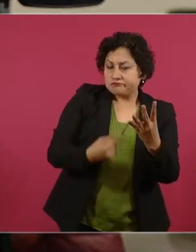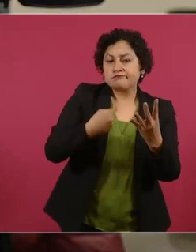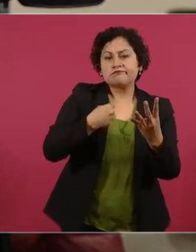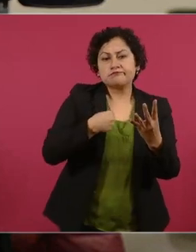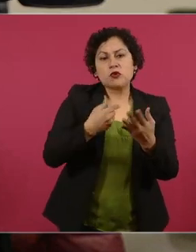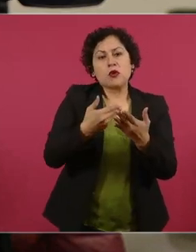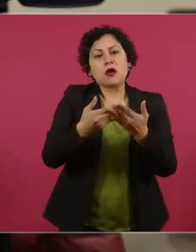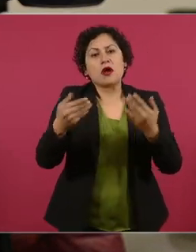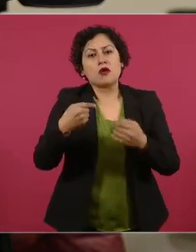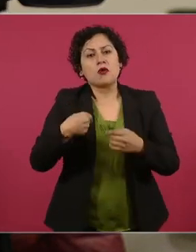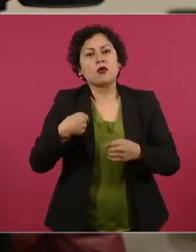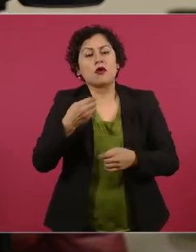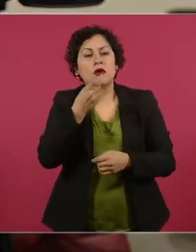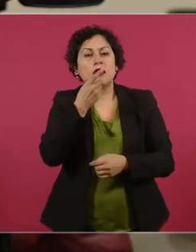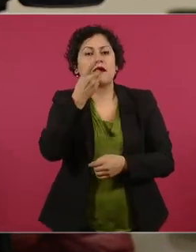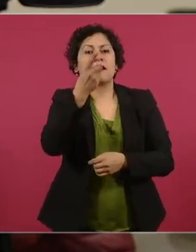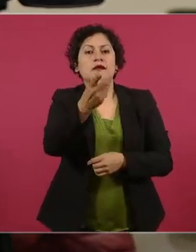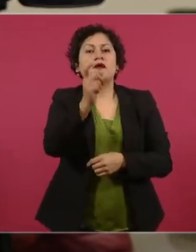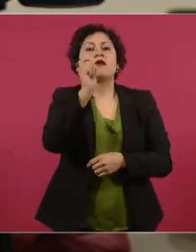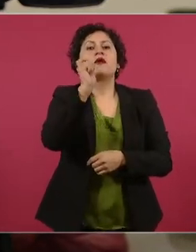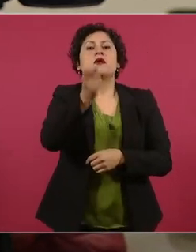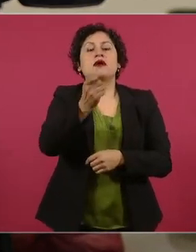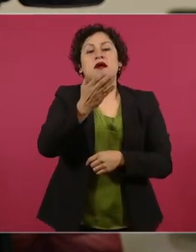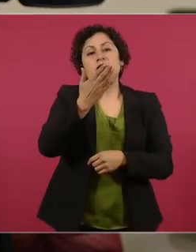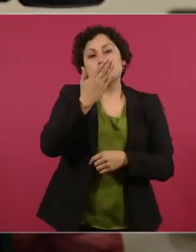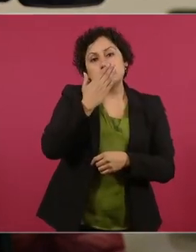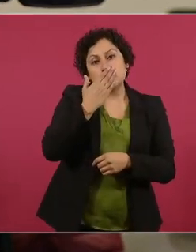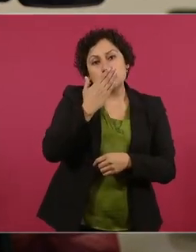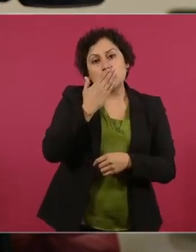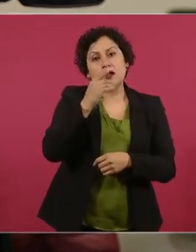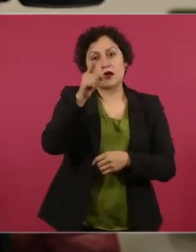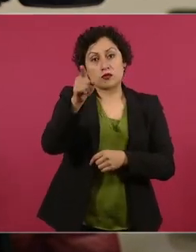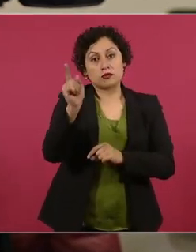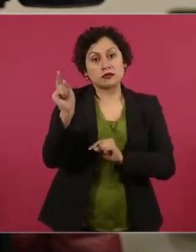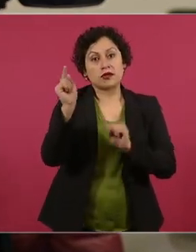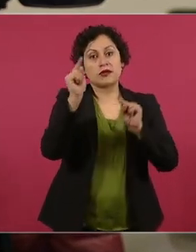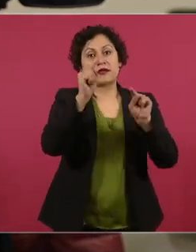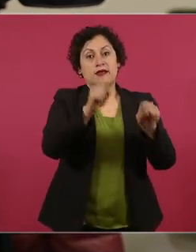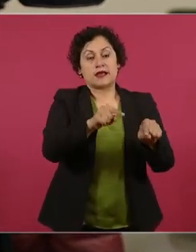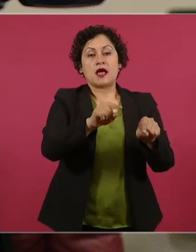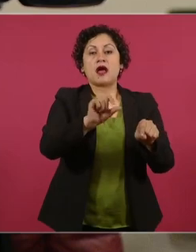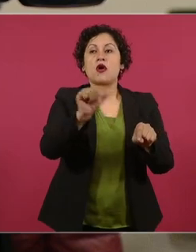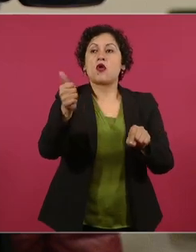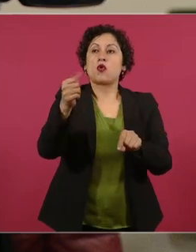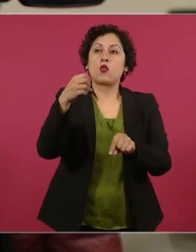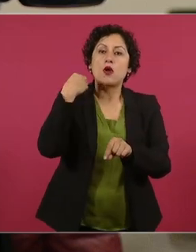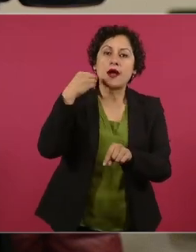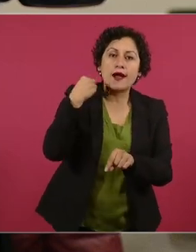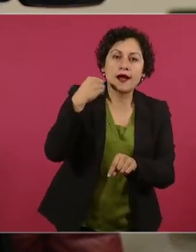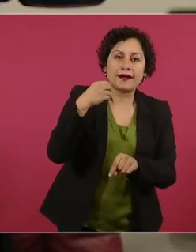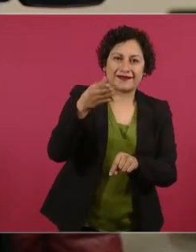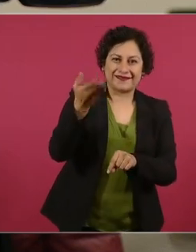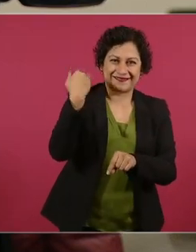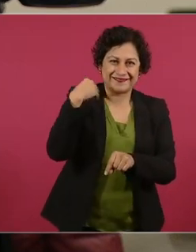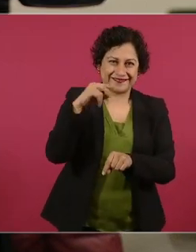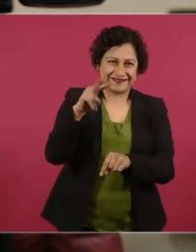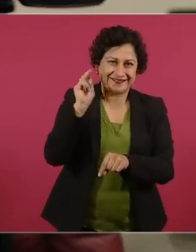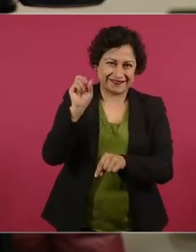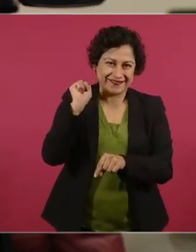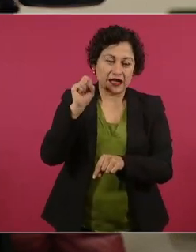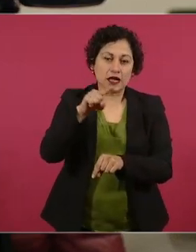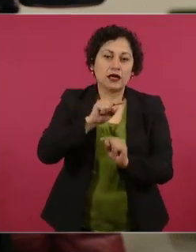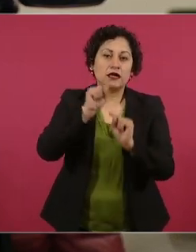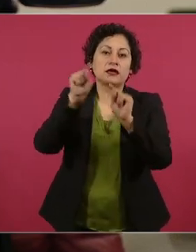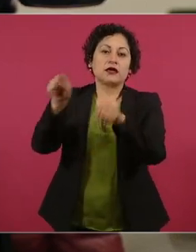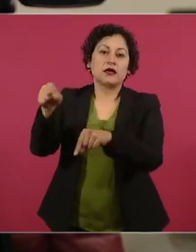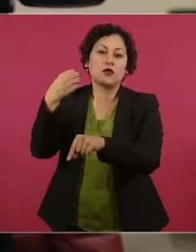plantearle la expectativa que se tiene en Sonora de que, así como ha ido a inaugurar obras, por ejemplo, en Oaxaca el fin de semana, pueda usted aprovechar